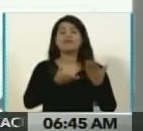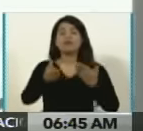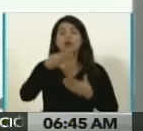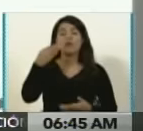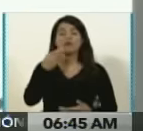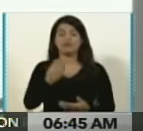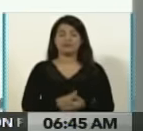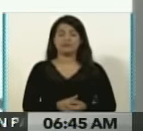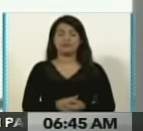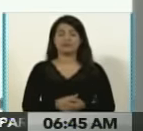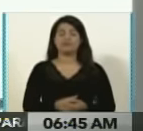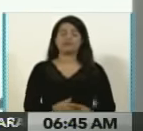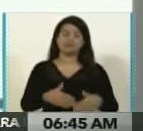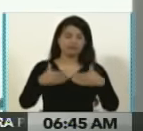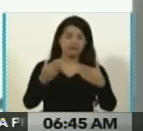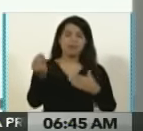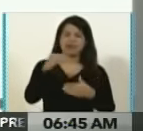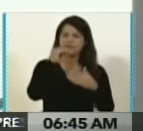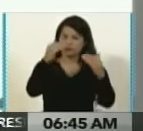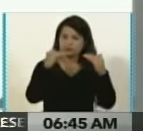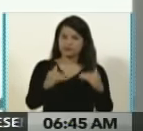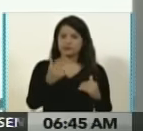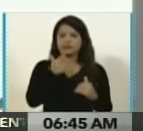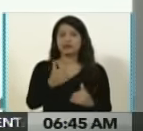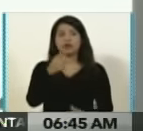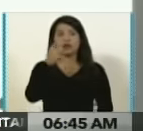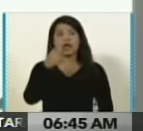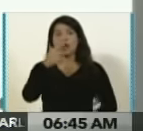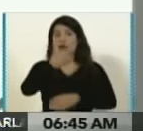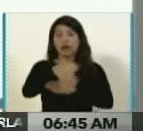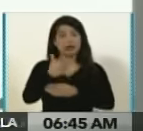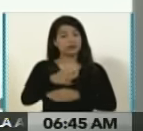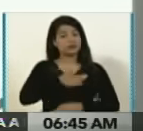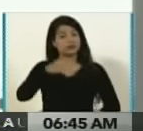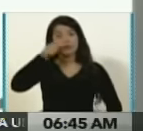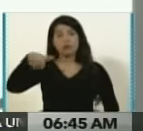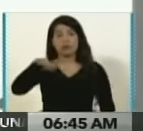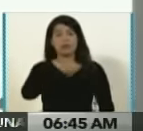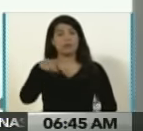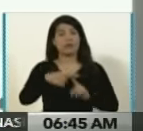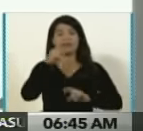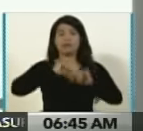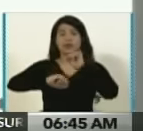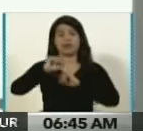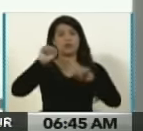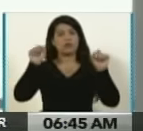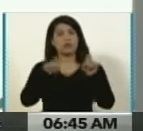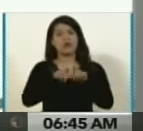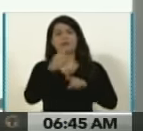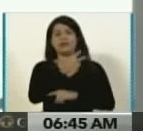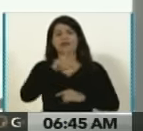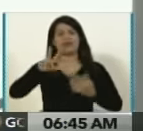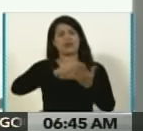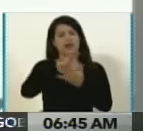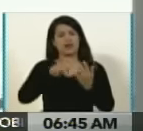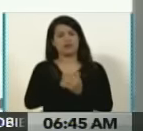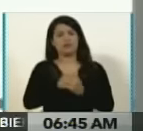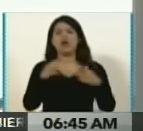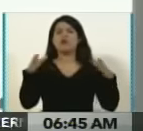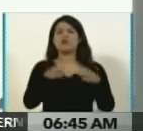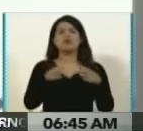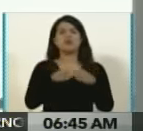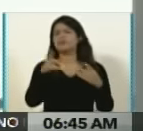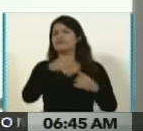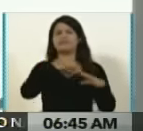juventud. Avanzamos. Damaso Pérez. Las calles son del pueblo y la defenderemos como el 23 de enero. La oligarquía